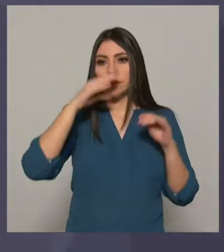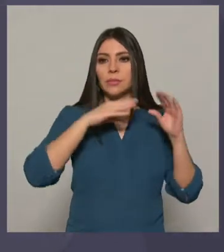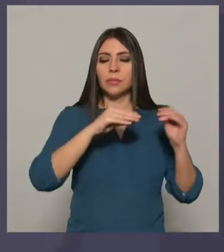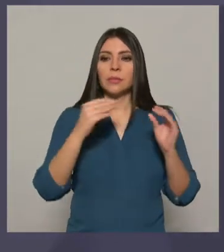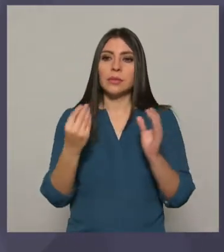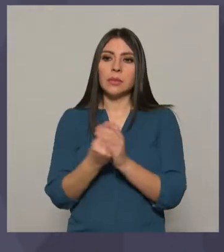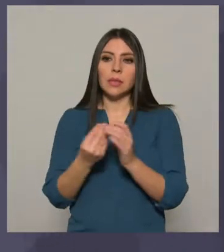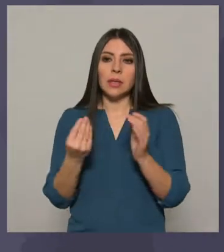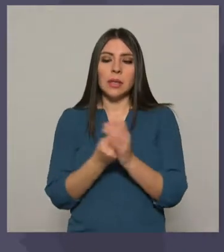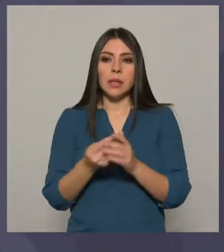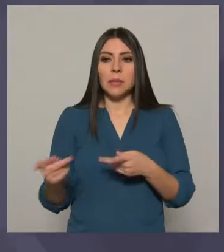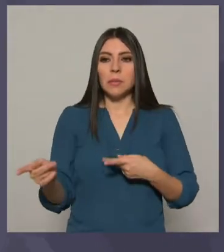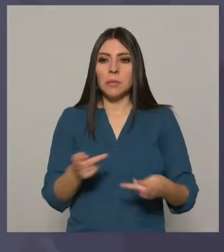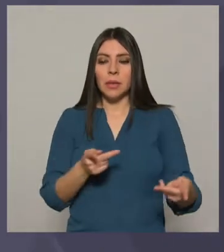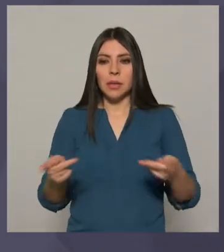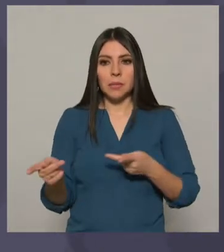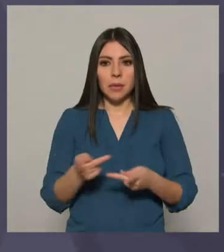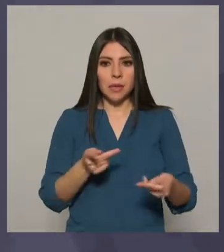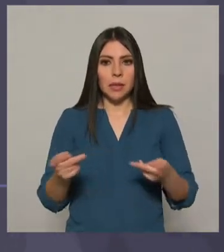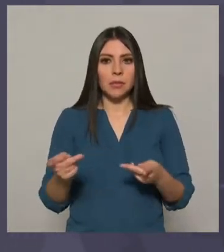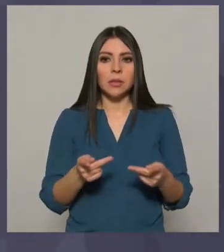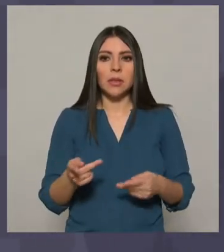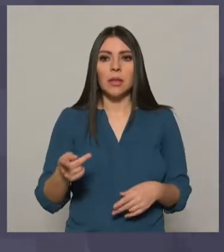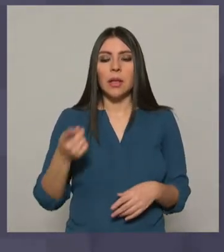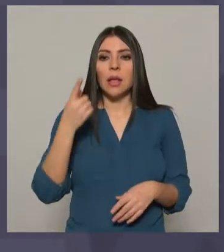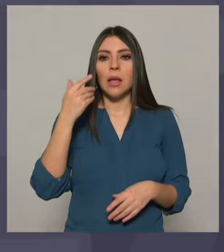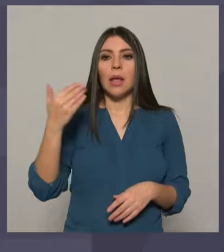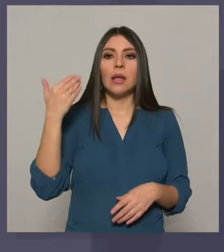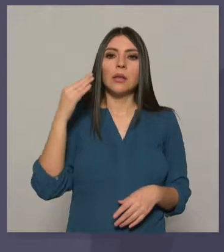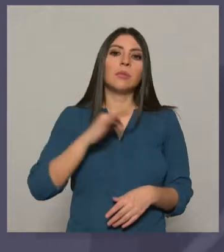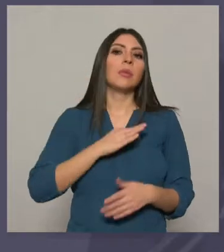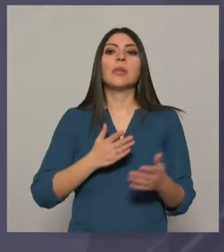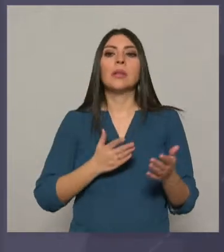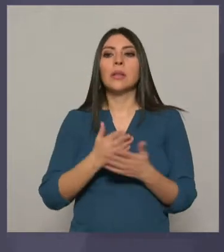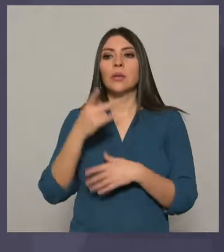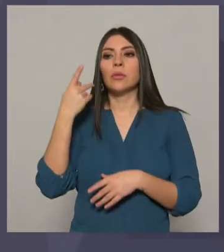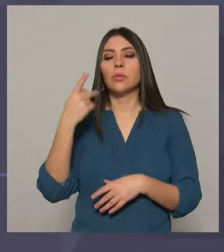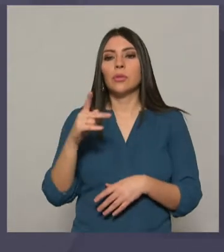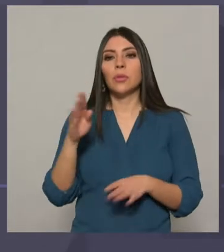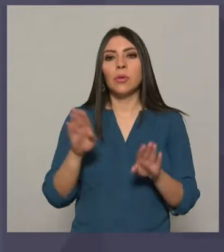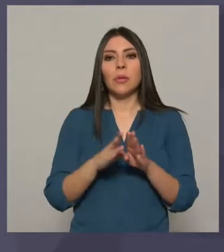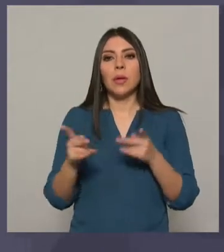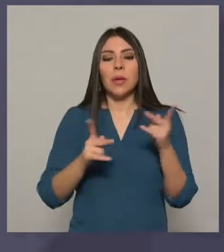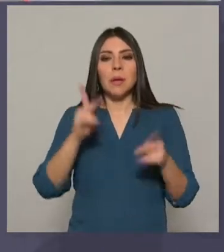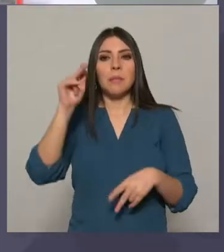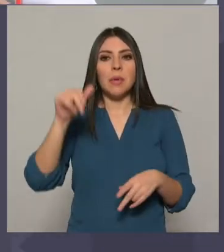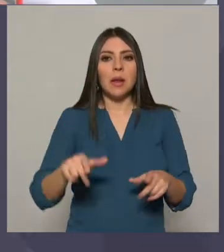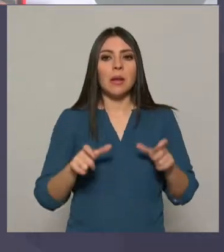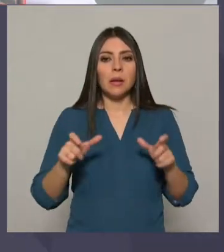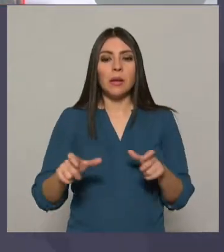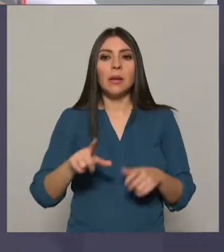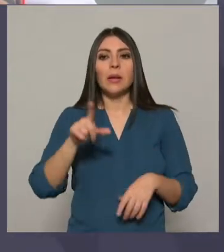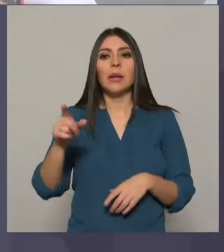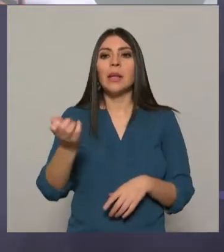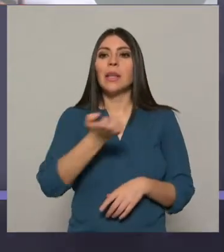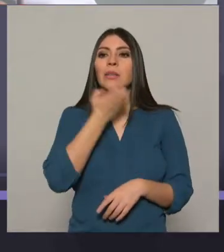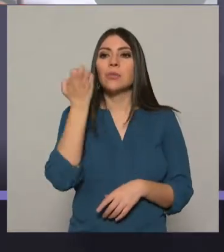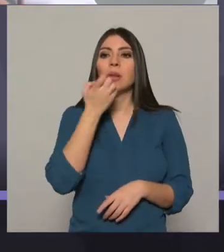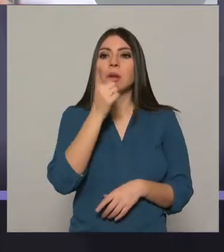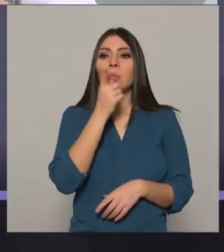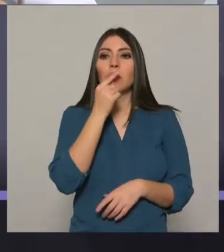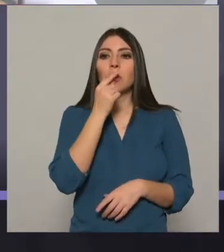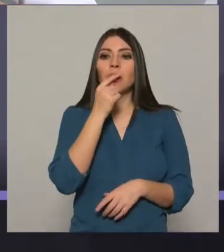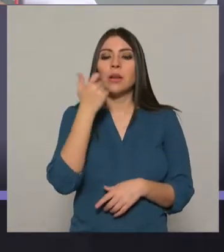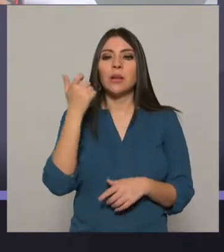de poder intervenir con esas facultades y con esas técnicas operativas. Y recortaron a la escuela del